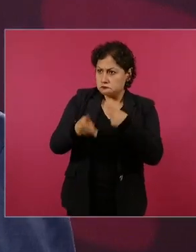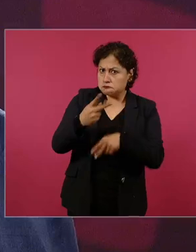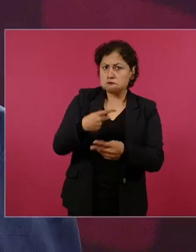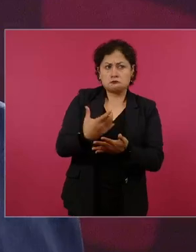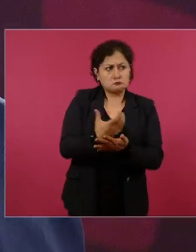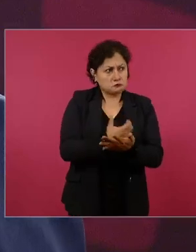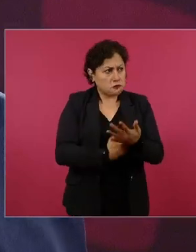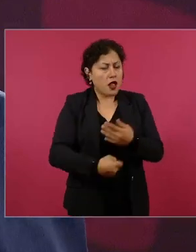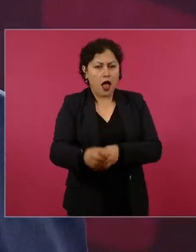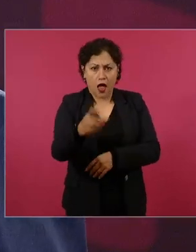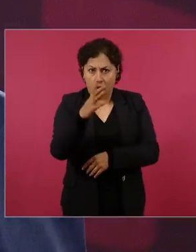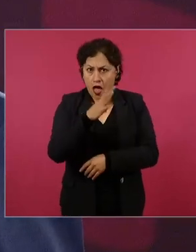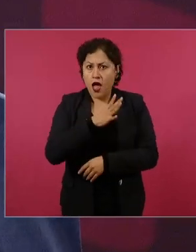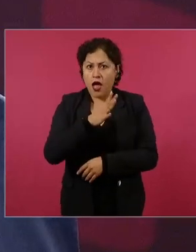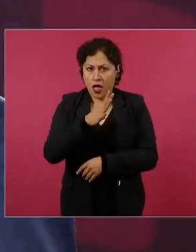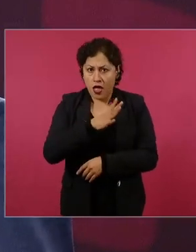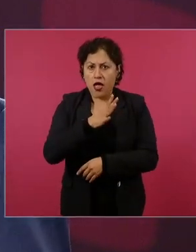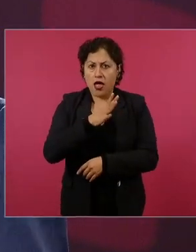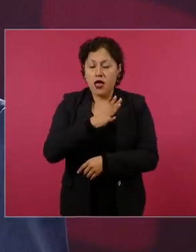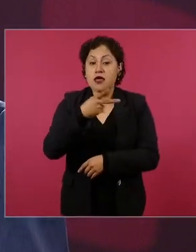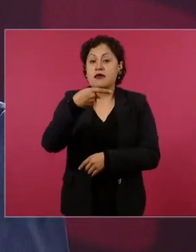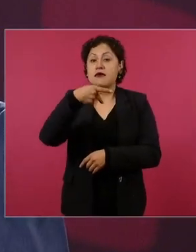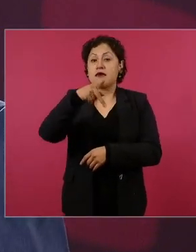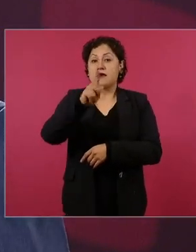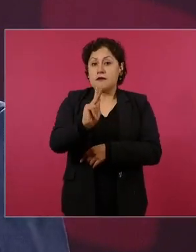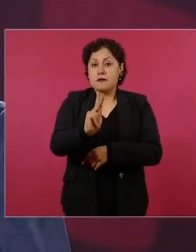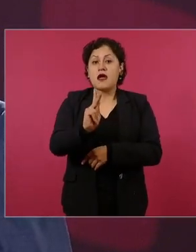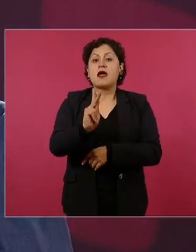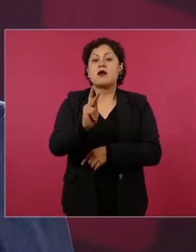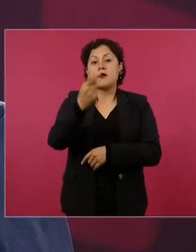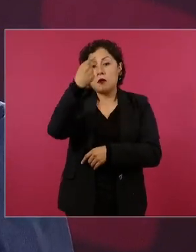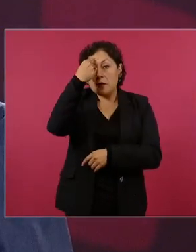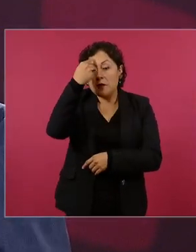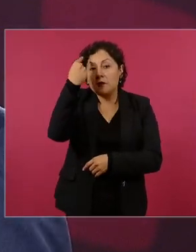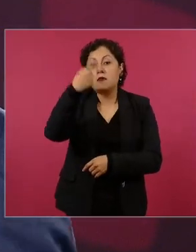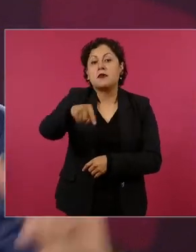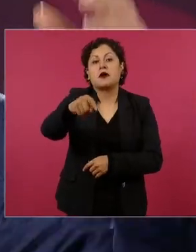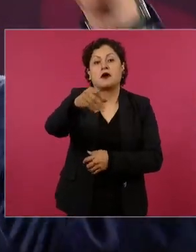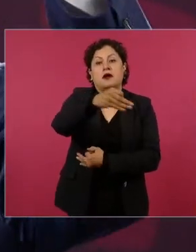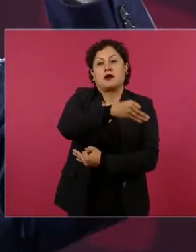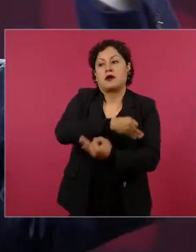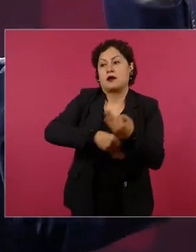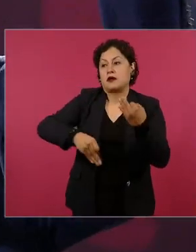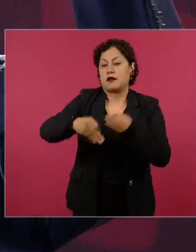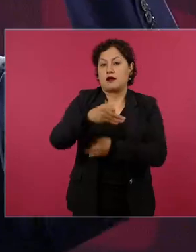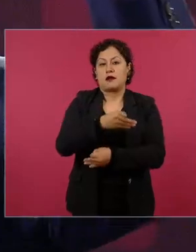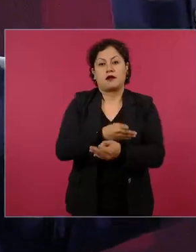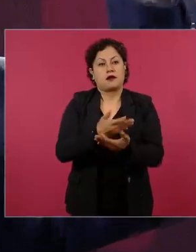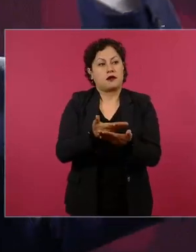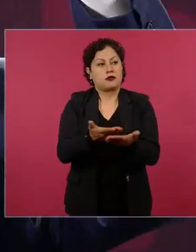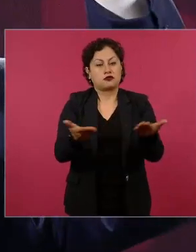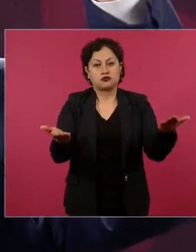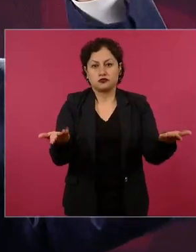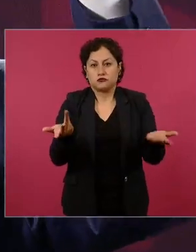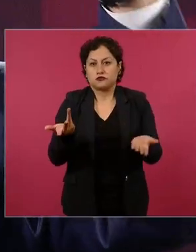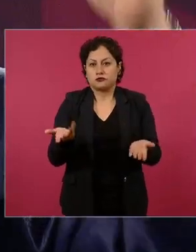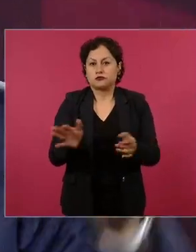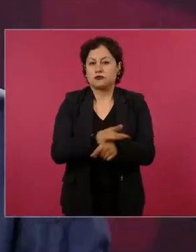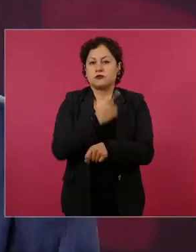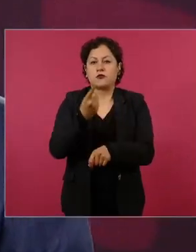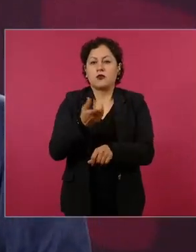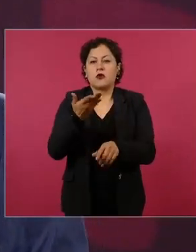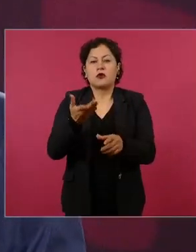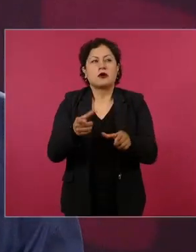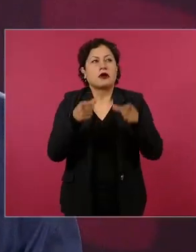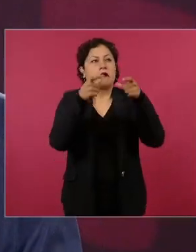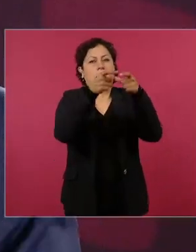también distribuir la riqueza, que no se concentre nada más en unas